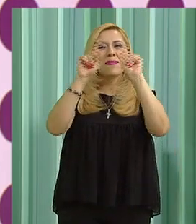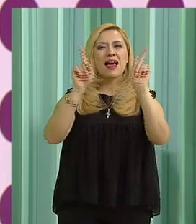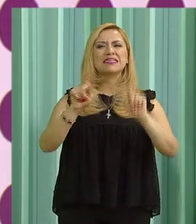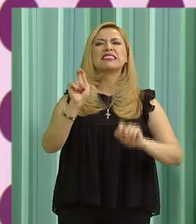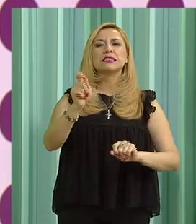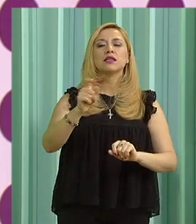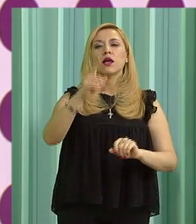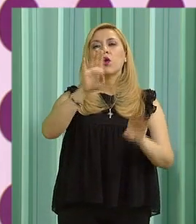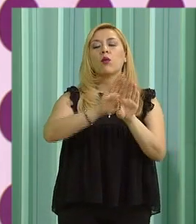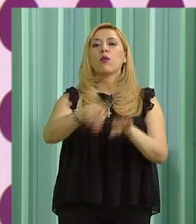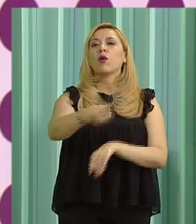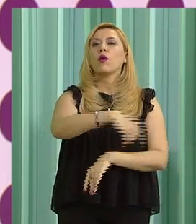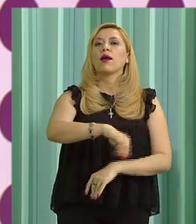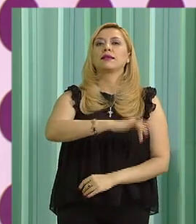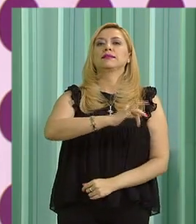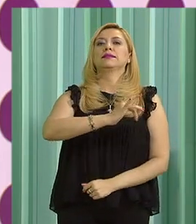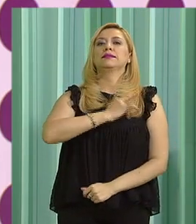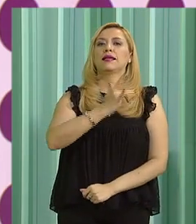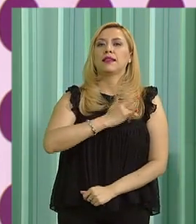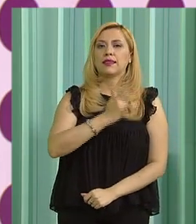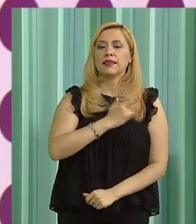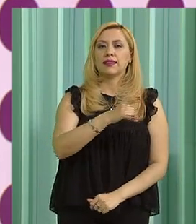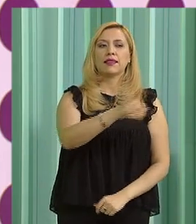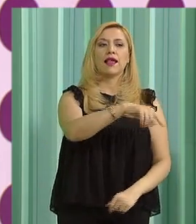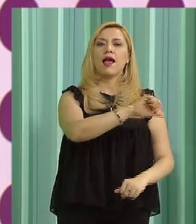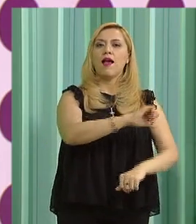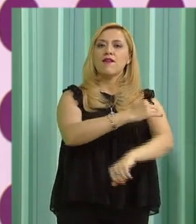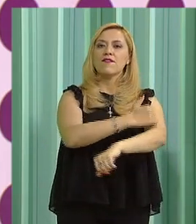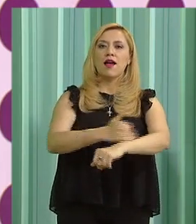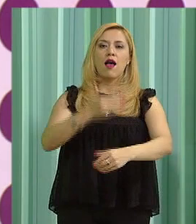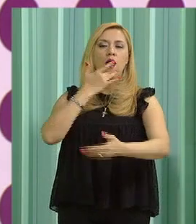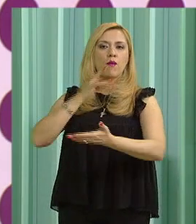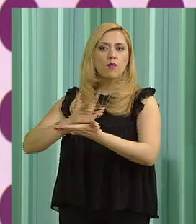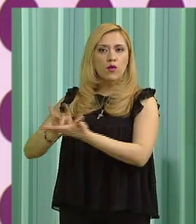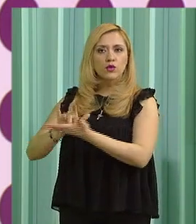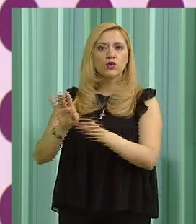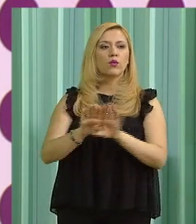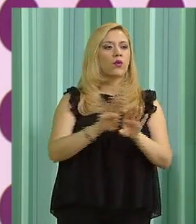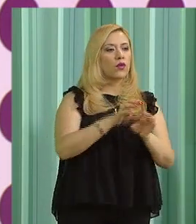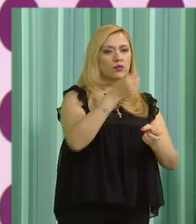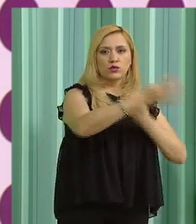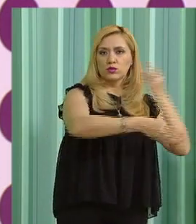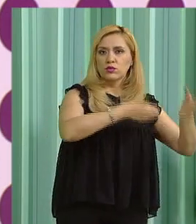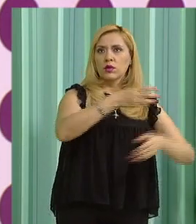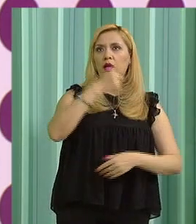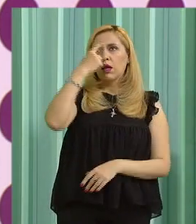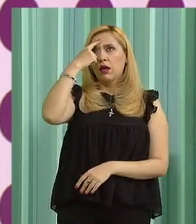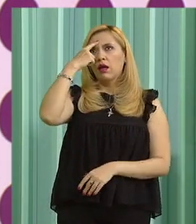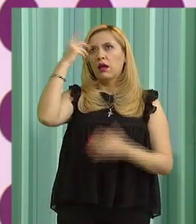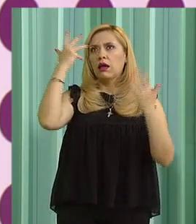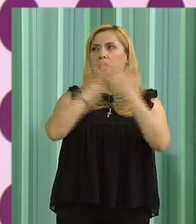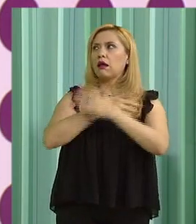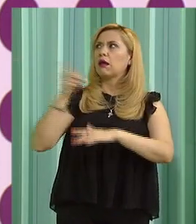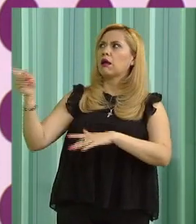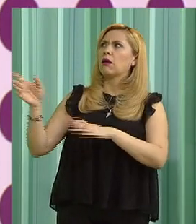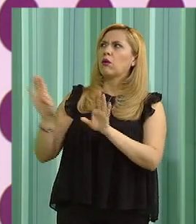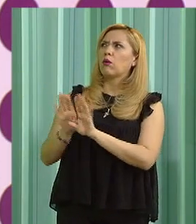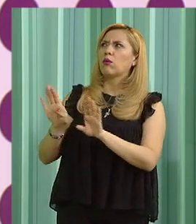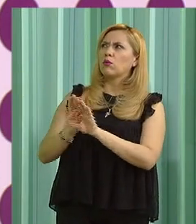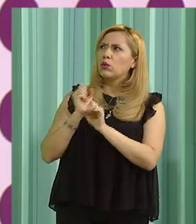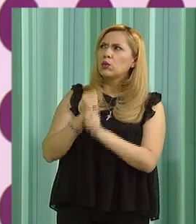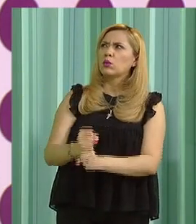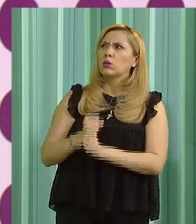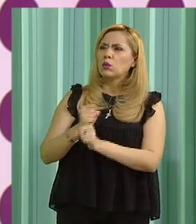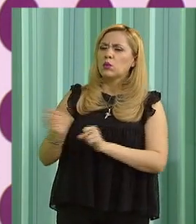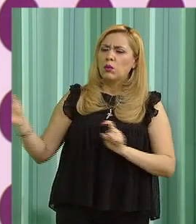sensibilizar a la población de acogida, ¿no? Entonces, si las personas supieran justo lo que está platicando Clau, ¿no? Como toda la travesía que han vivido, los motivos por los cuales